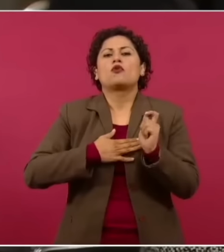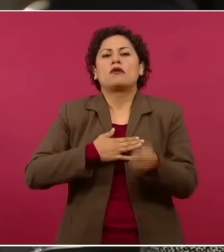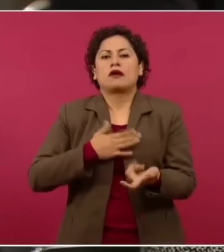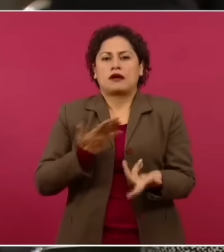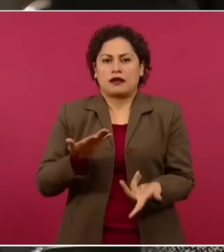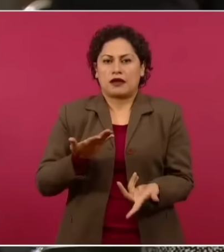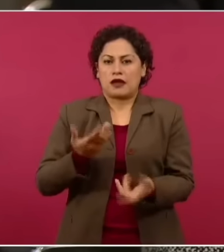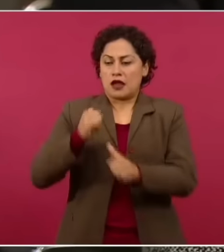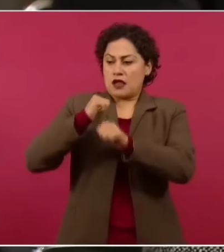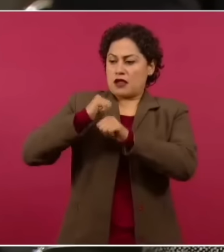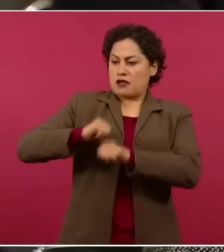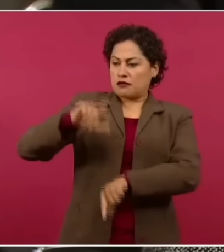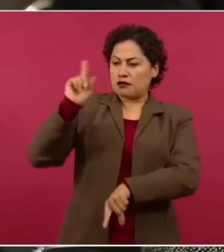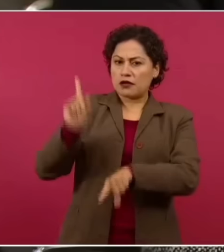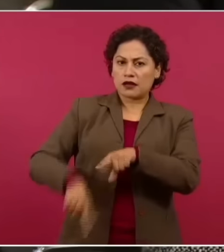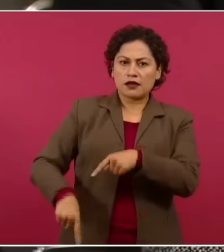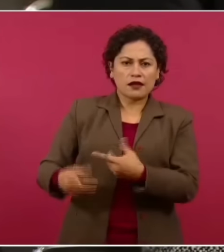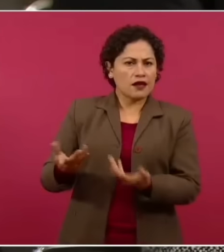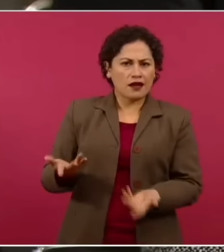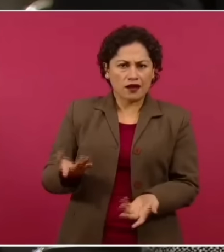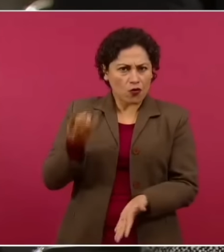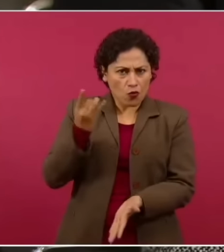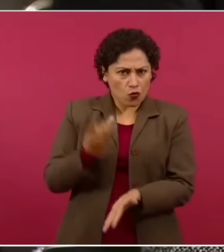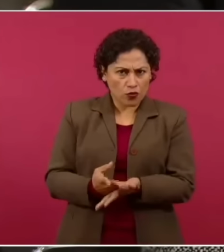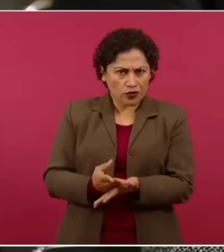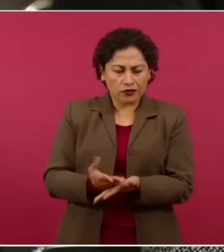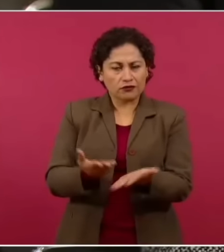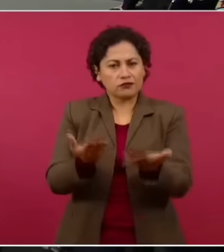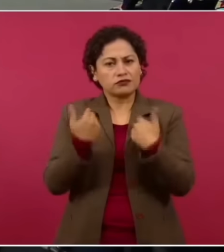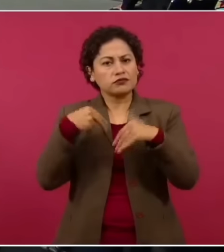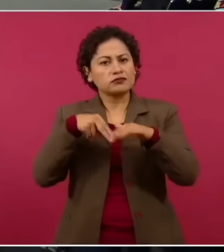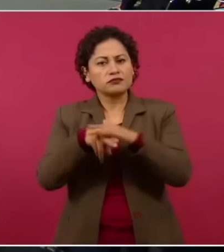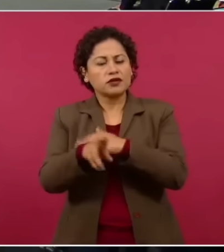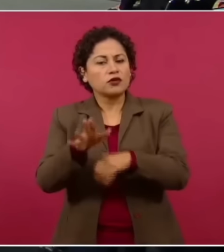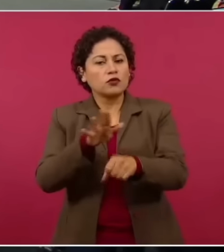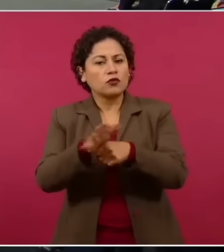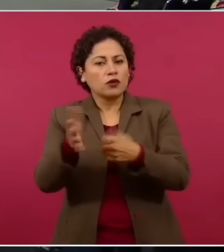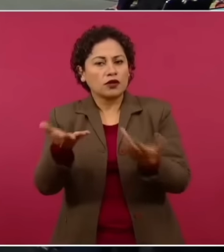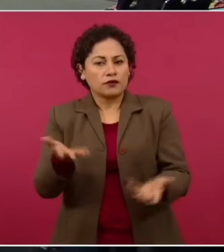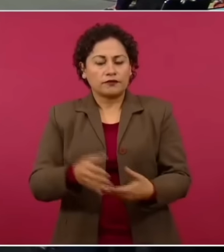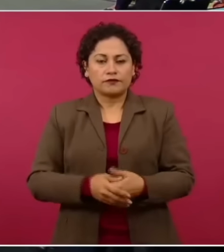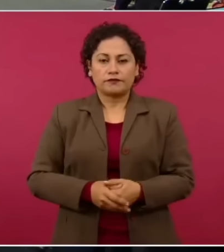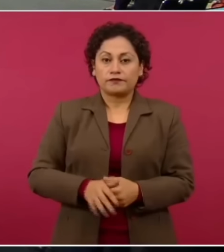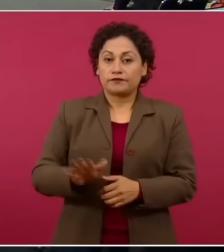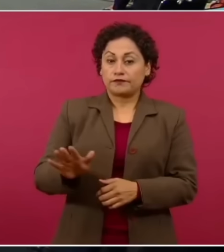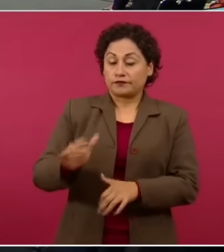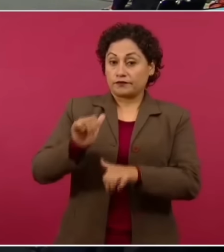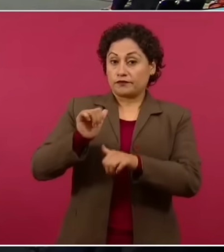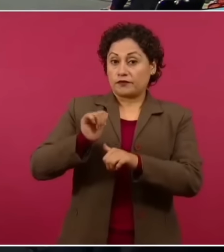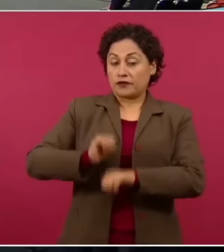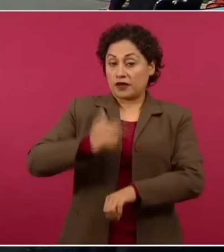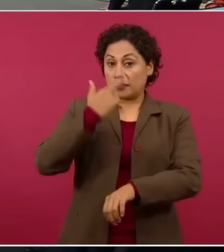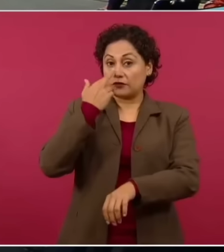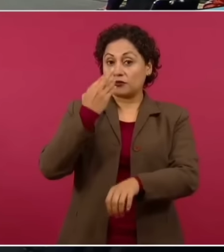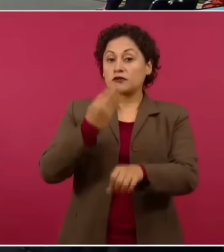destituir a un funcionario? ¿Cómo está el metro en esta situación? Lo está viendo la jefa de gobierno